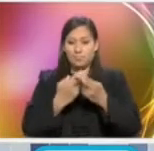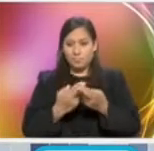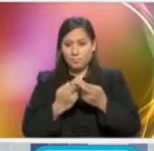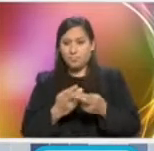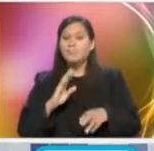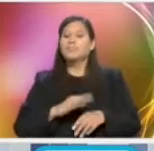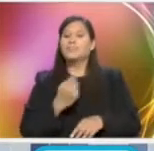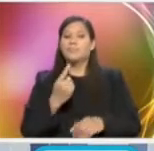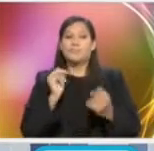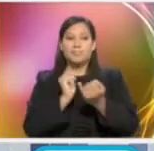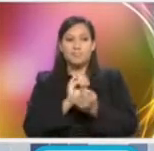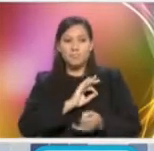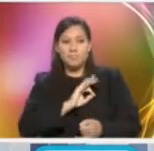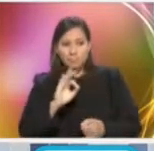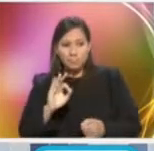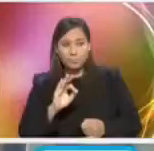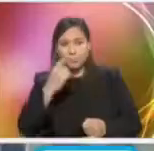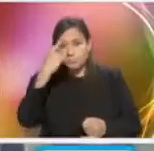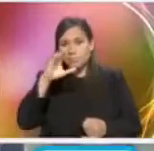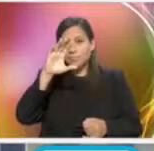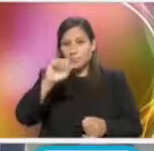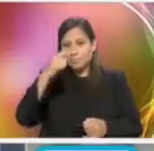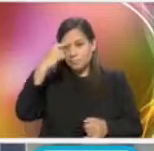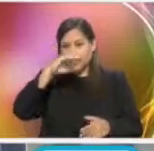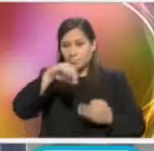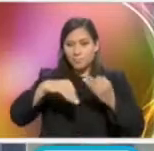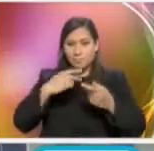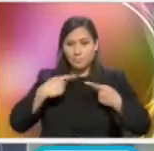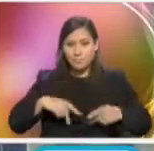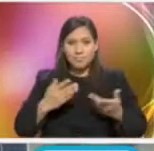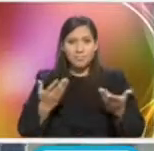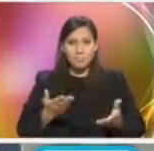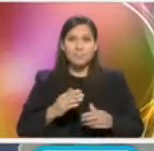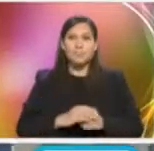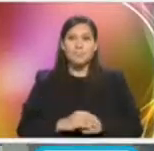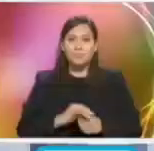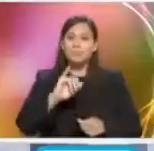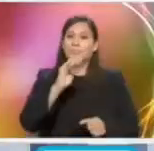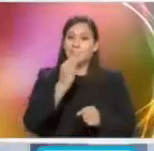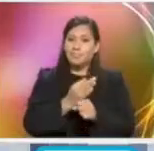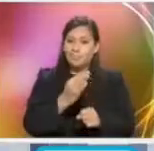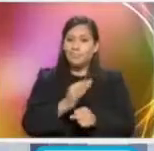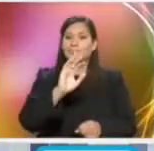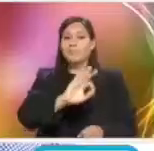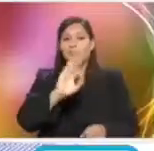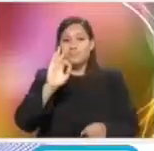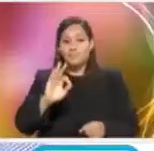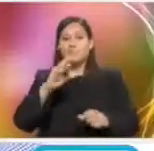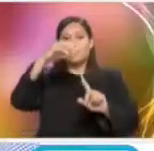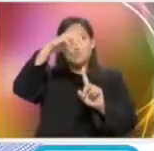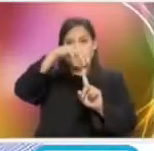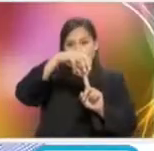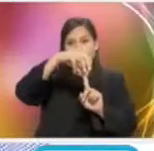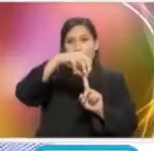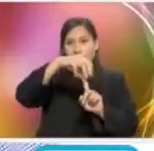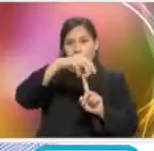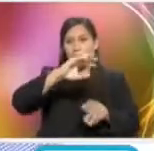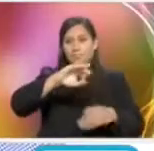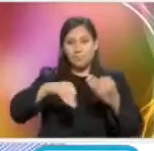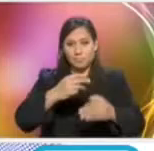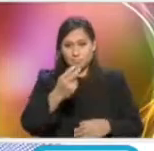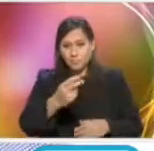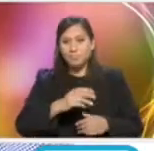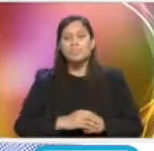también lo podemos hacer para que alcance para toda la gente, ¿no? Sí, ahorita que además que estamos en temporada de hongos, champiñones, todo